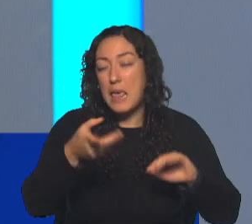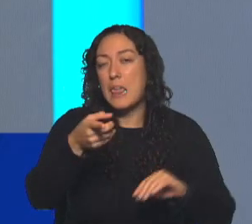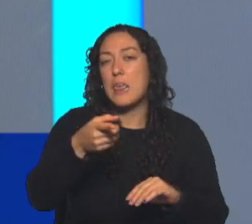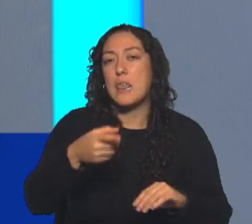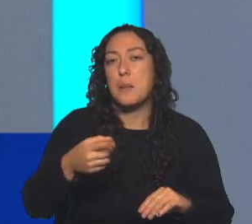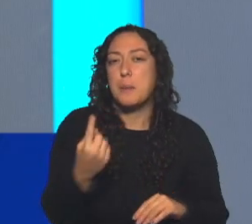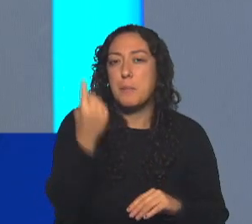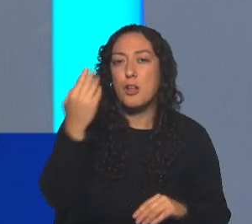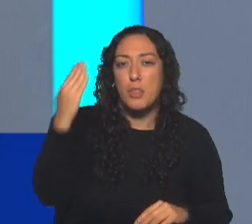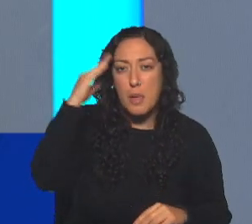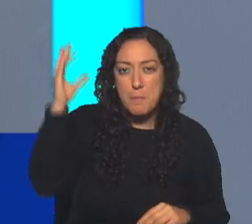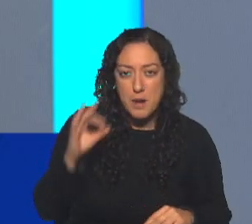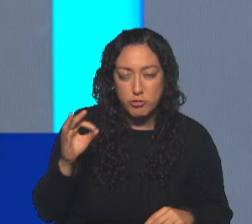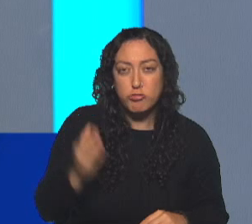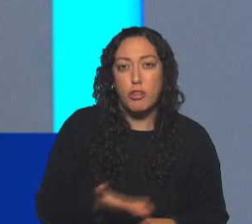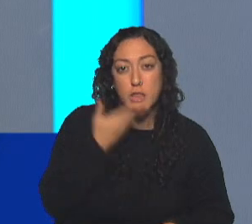de marzo,